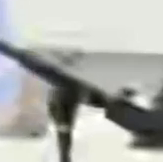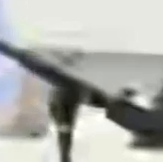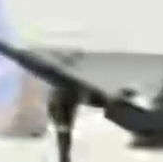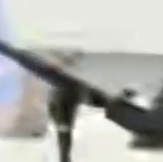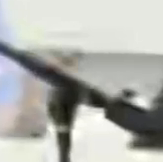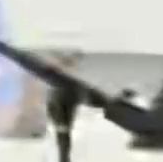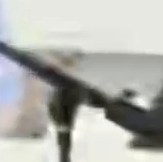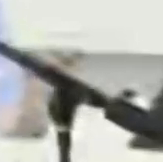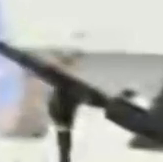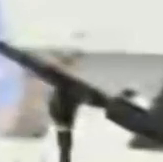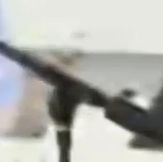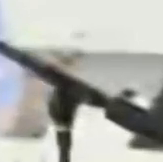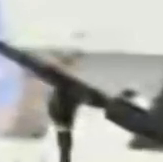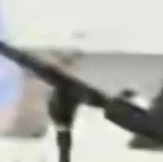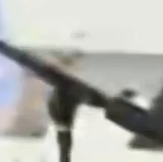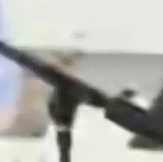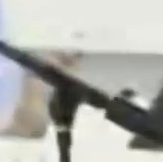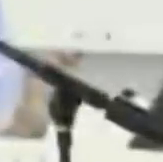señora ministra